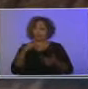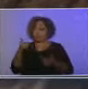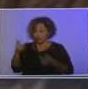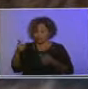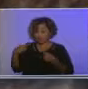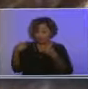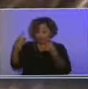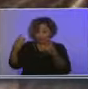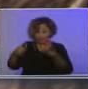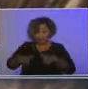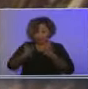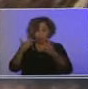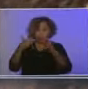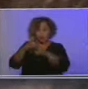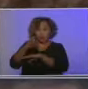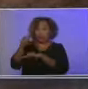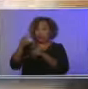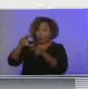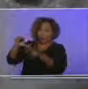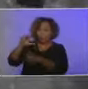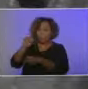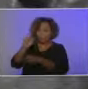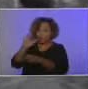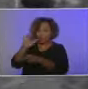lleva así desde María. Desde María para acá.